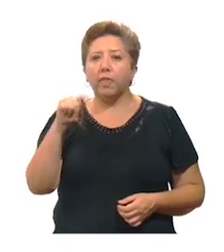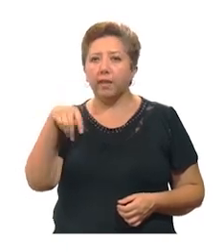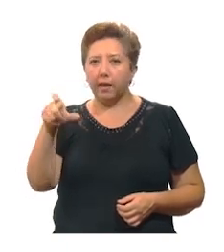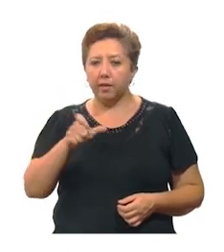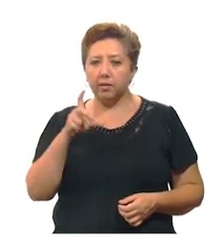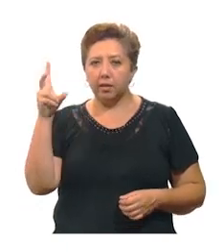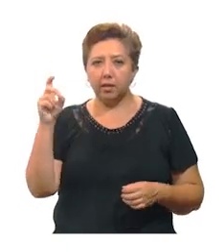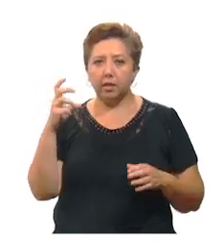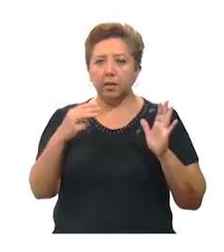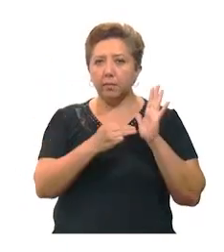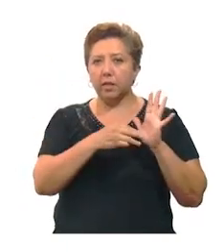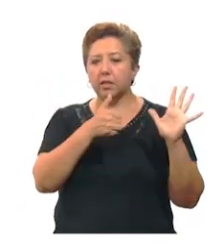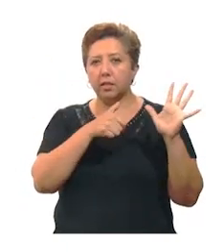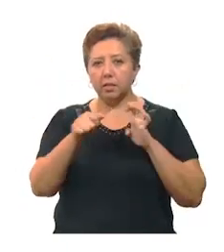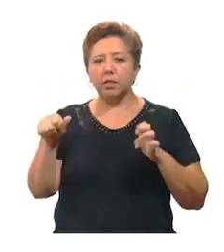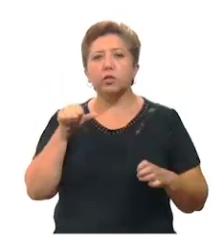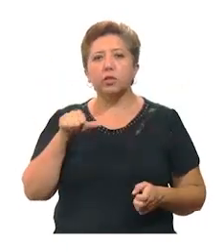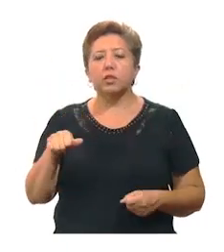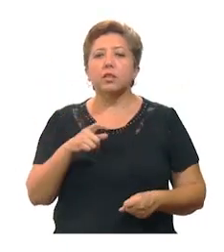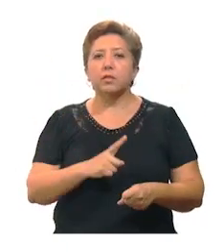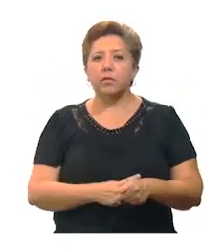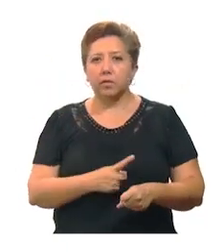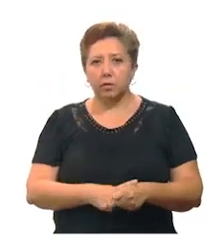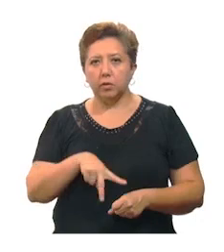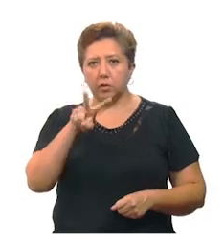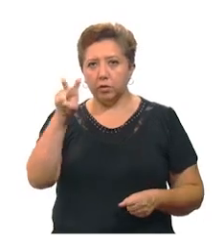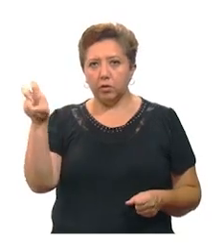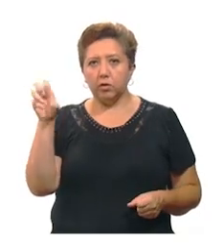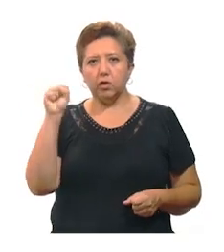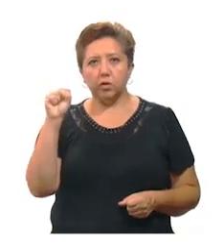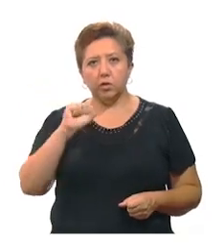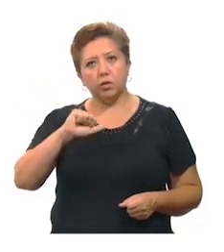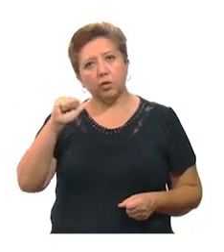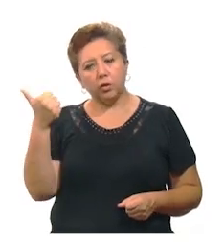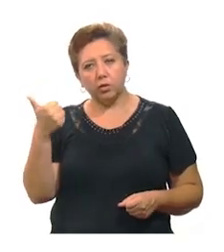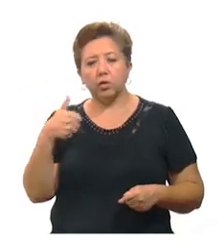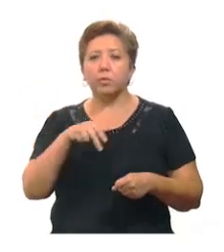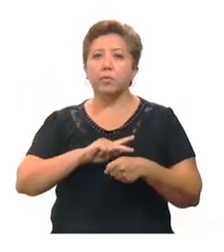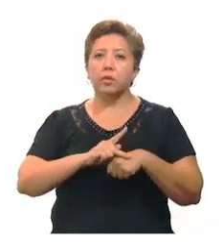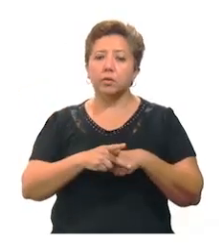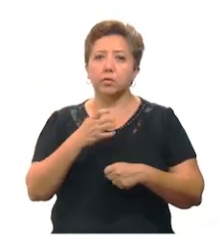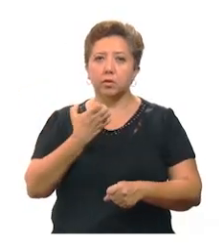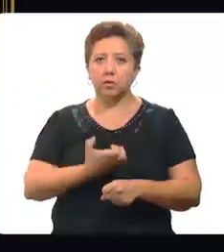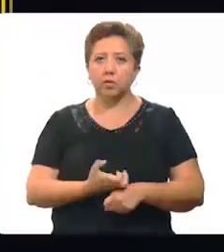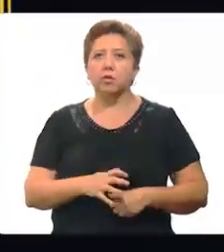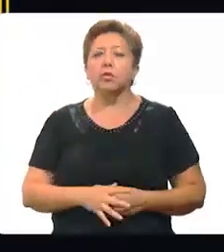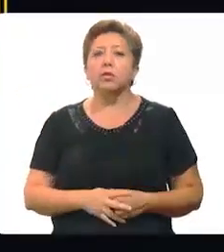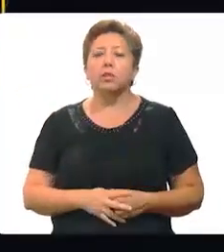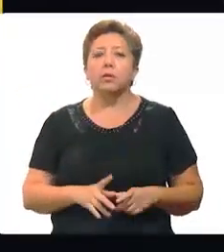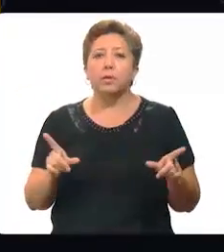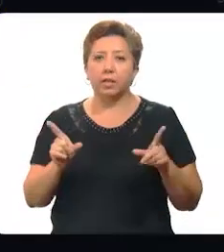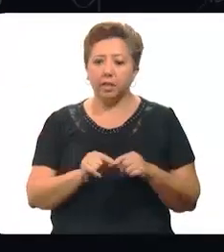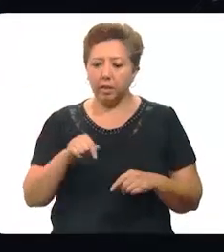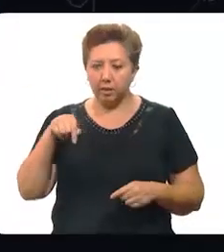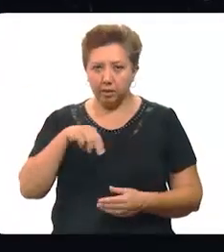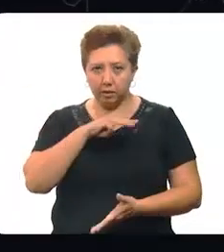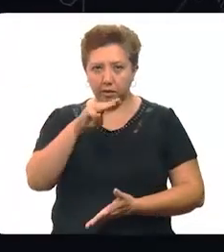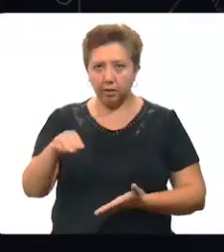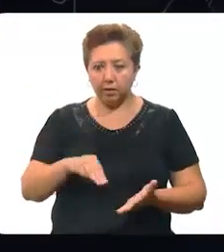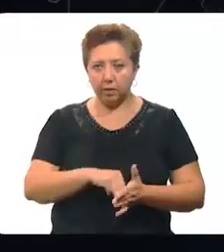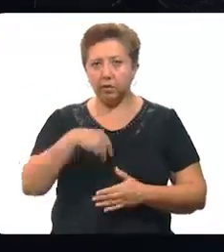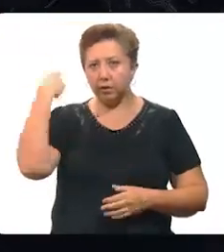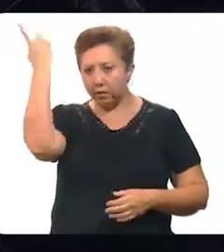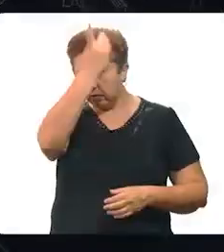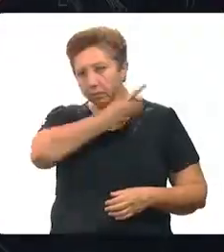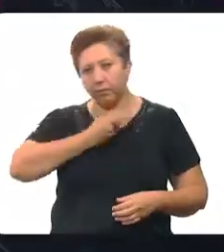los 30.616 casos positivos, 260 son de otro país u otro estado. Específicamente, en Mérida